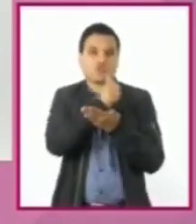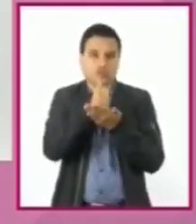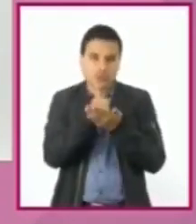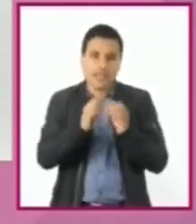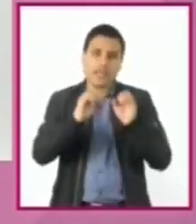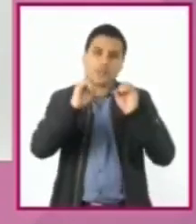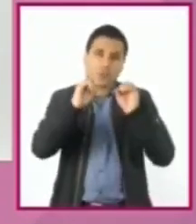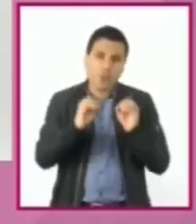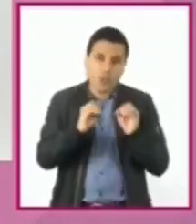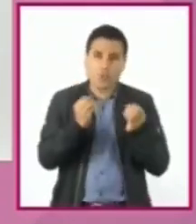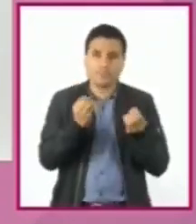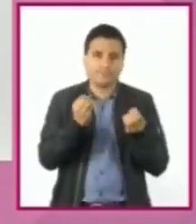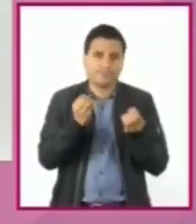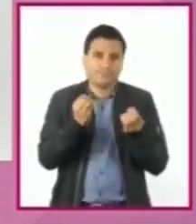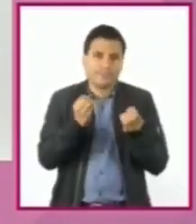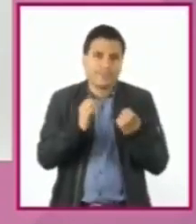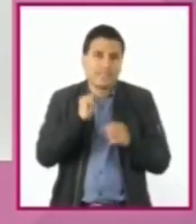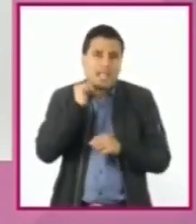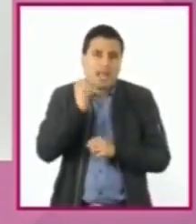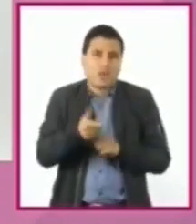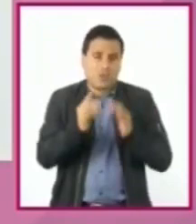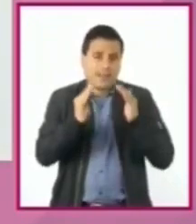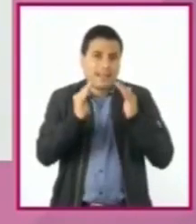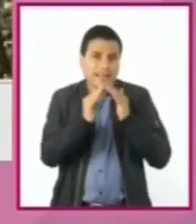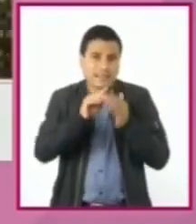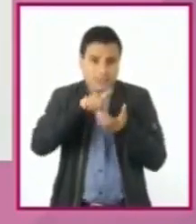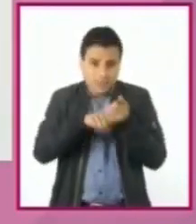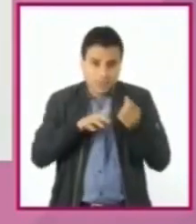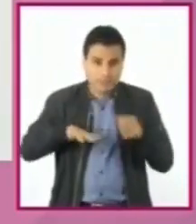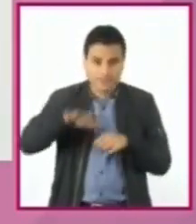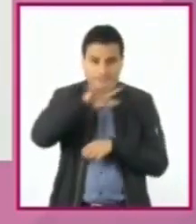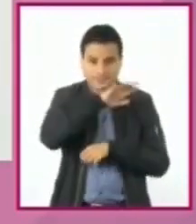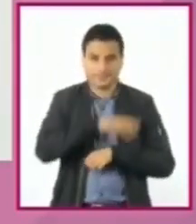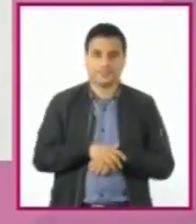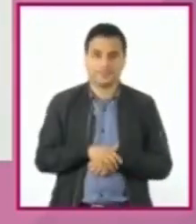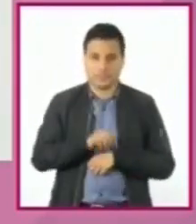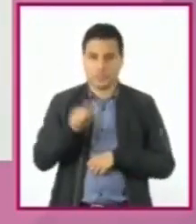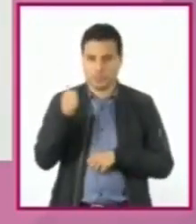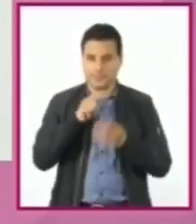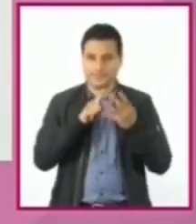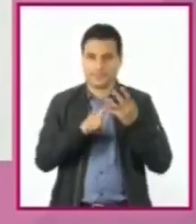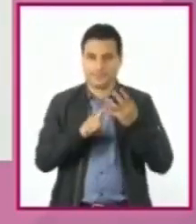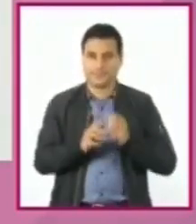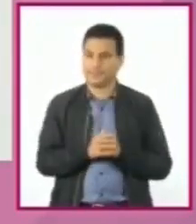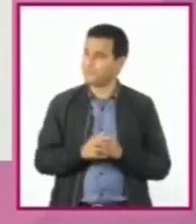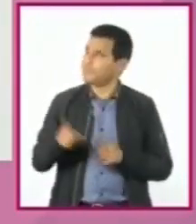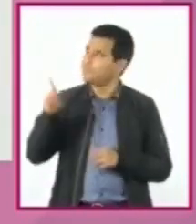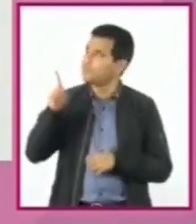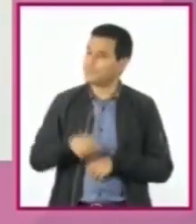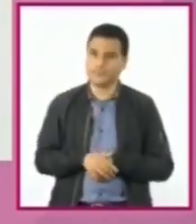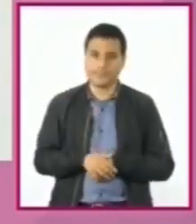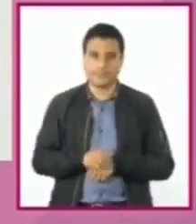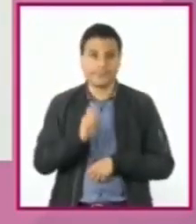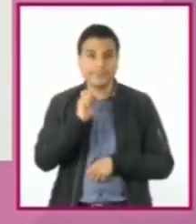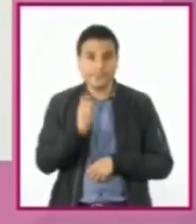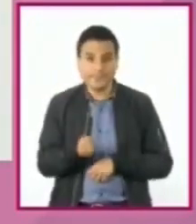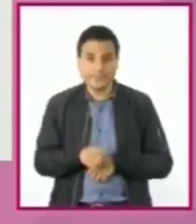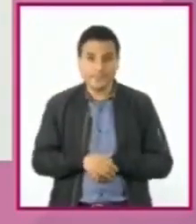algunos planos arquitectónicos sobre las casas. Las fotografías aéreas. Estas muestran al